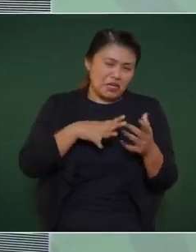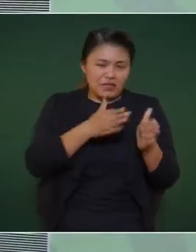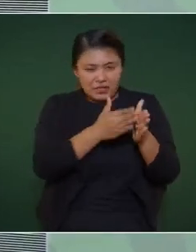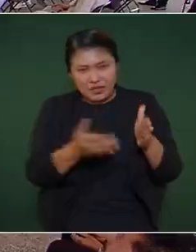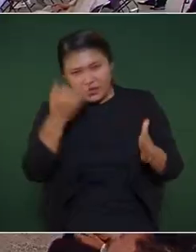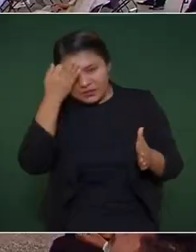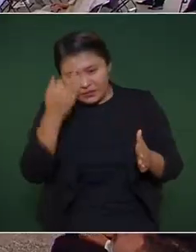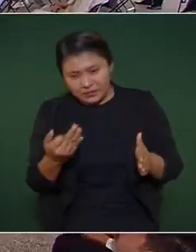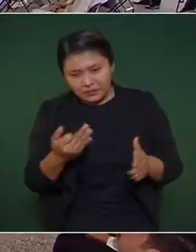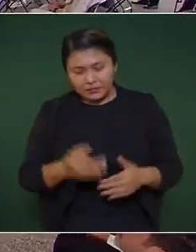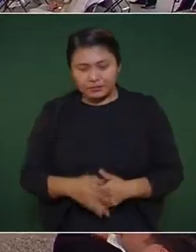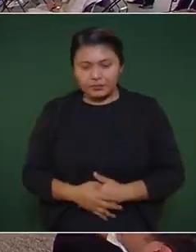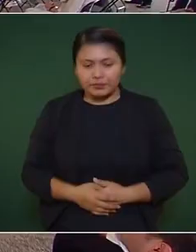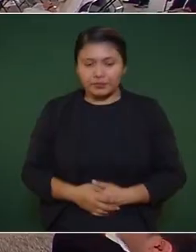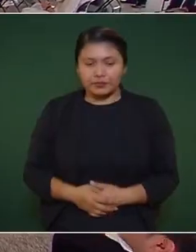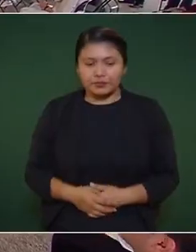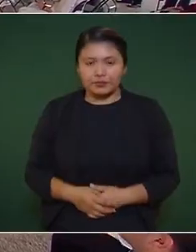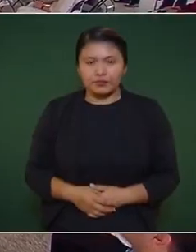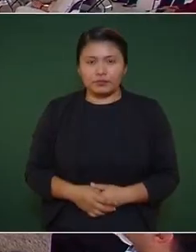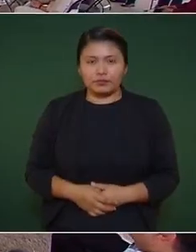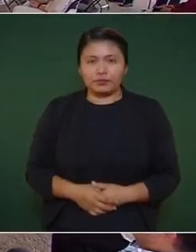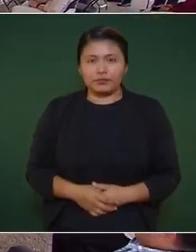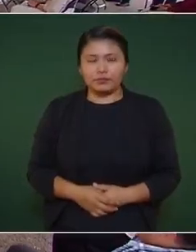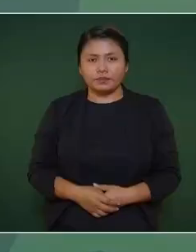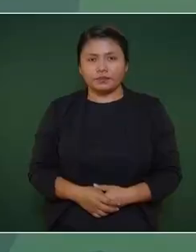por cierto, bueno,